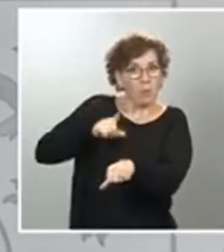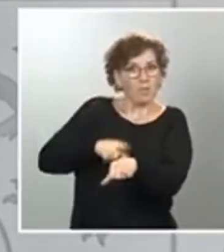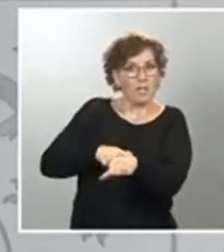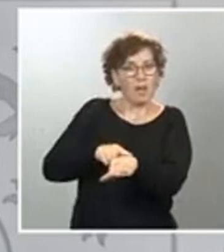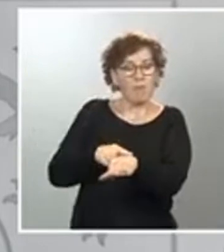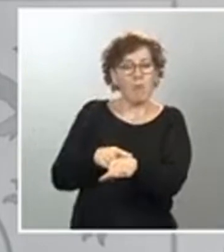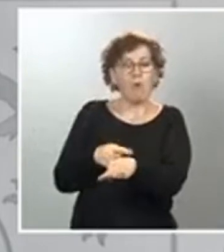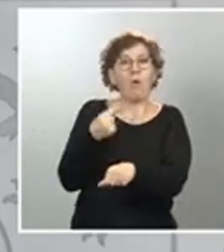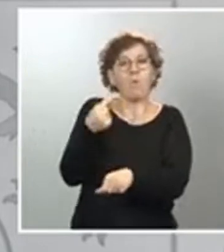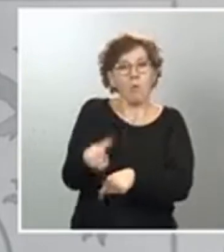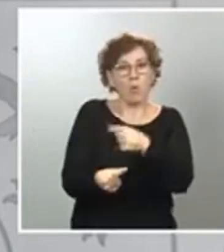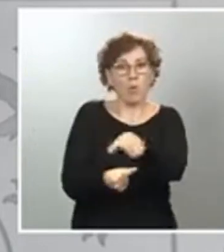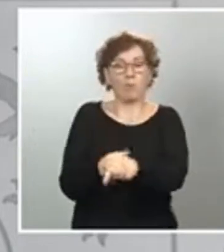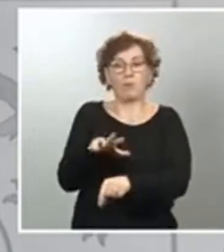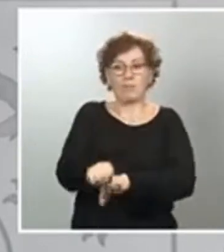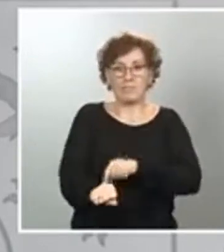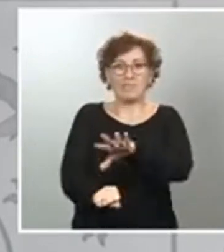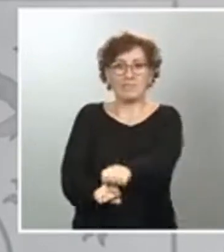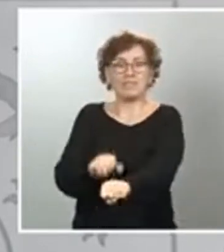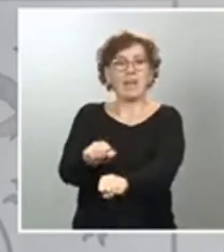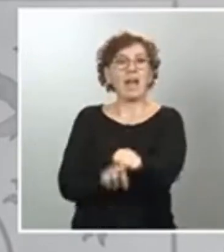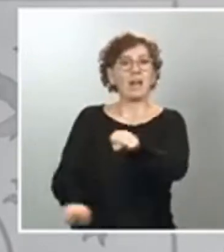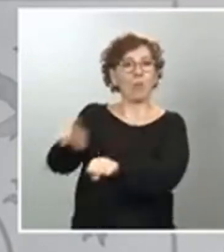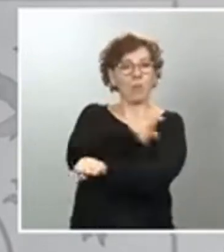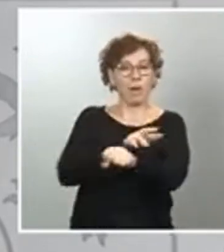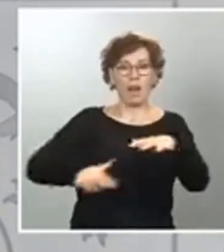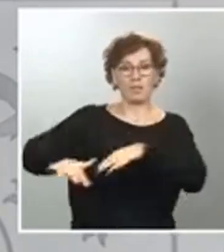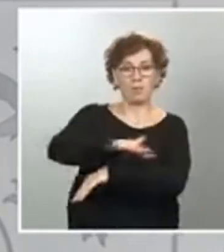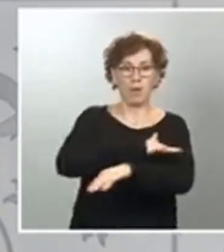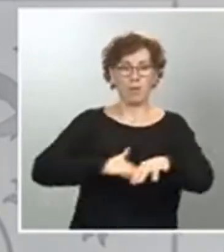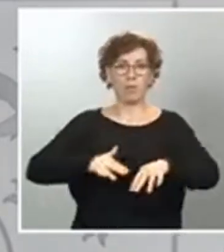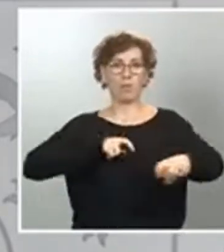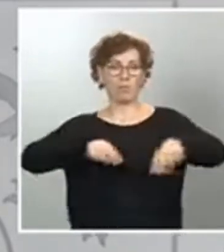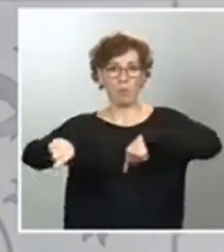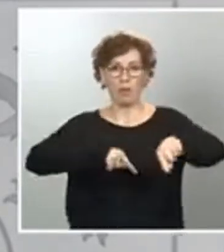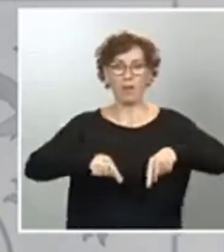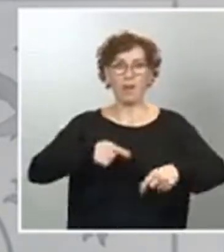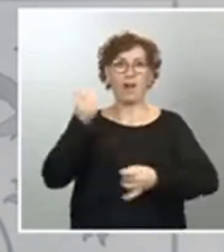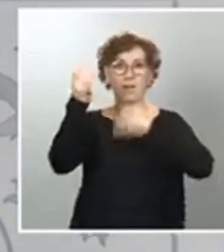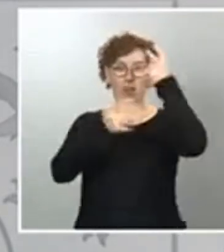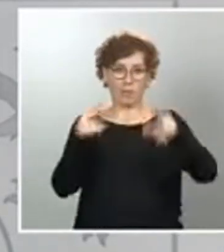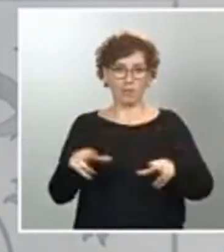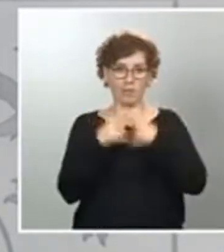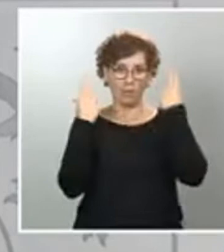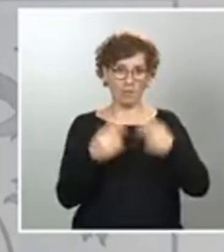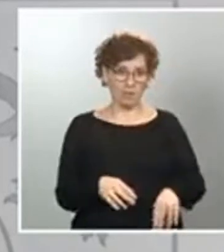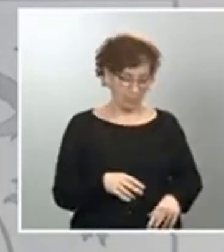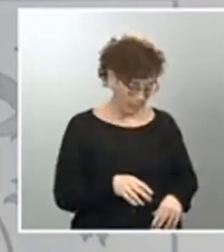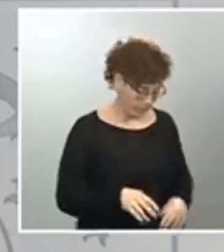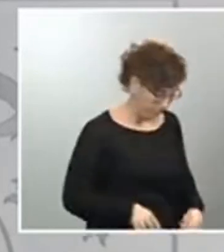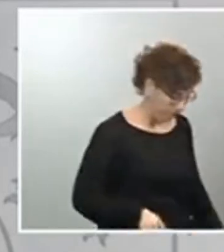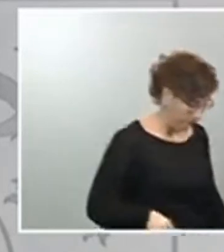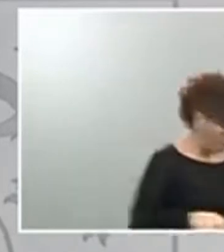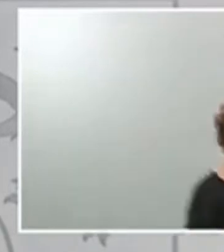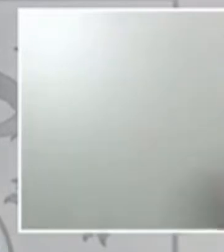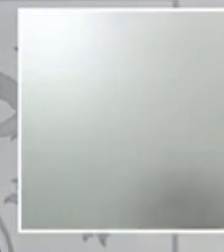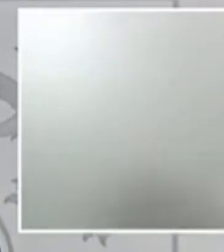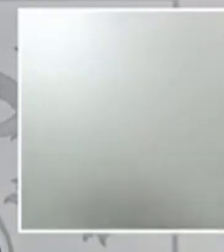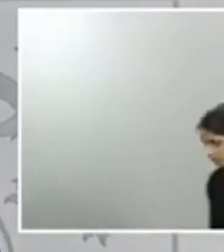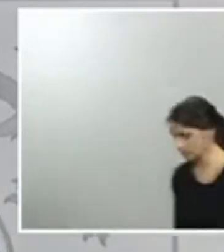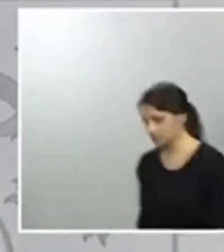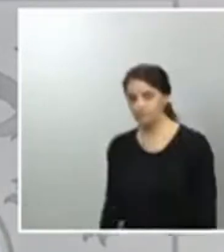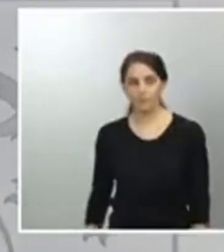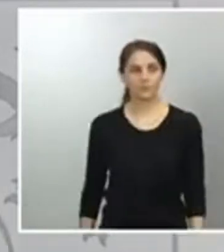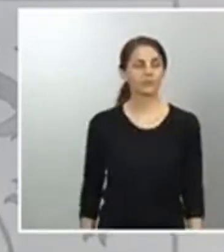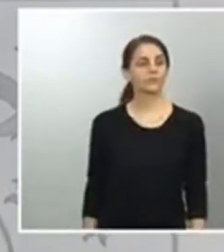palmo espacios de movilidad y actividad social. Los protocolos de este trayecto de transición, de desescalada,